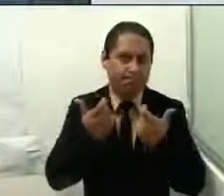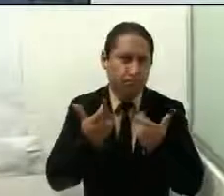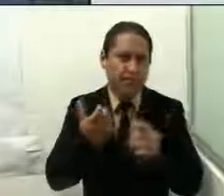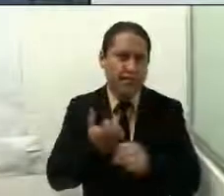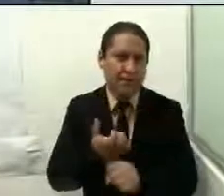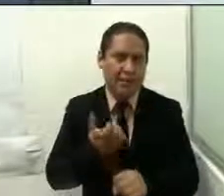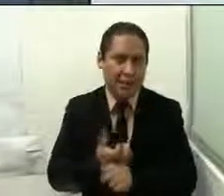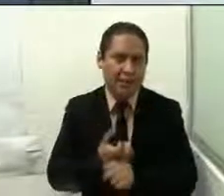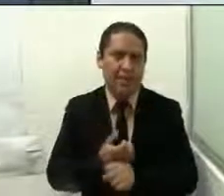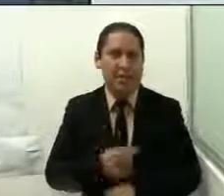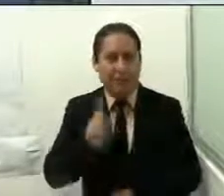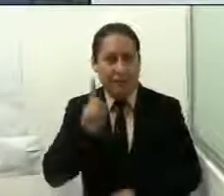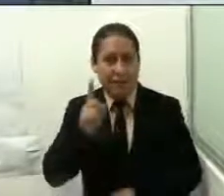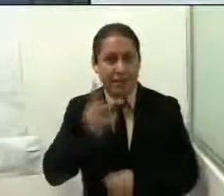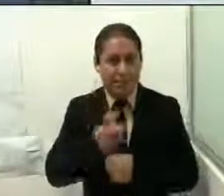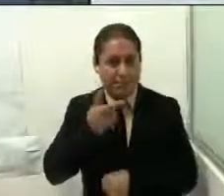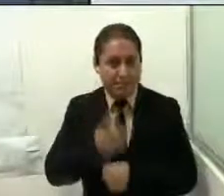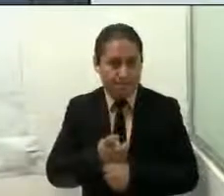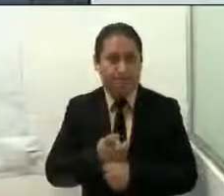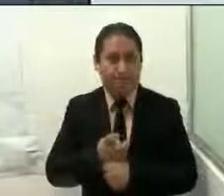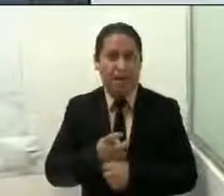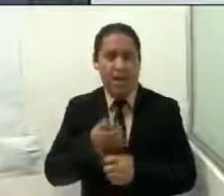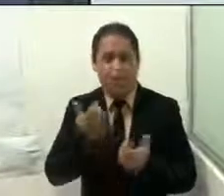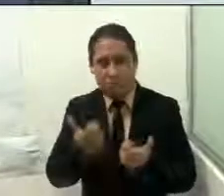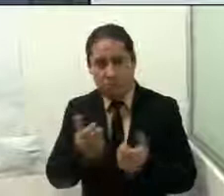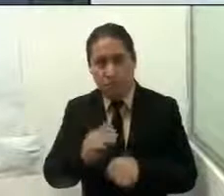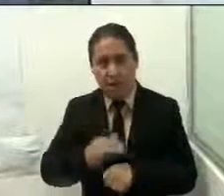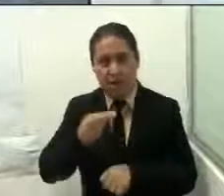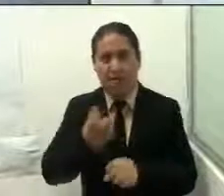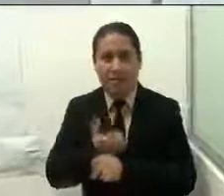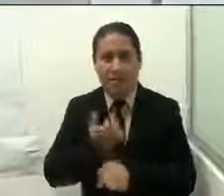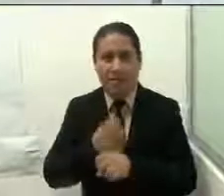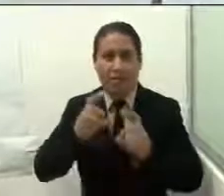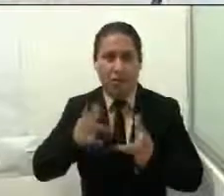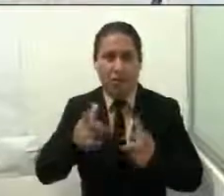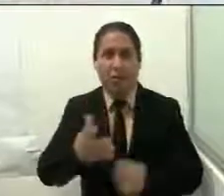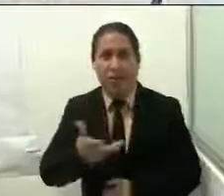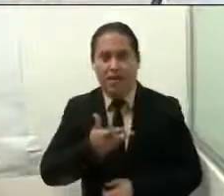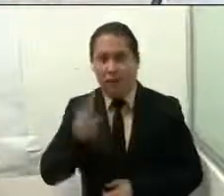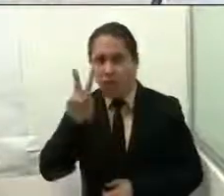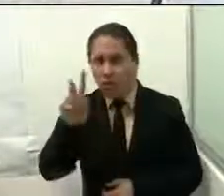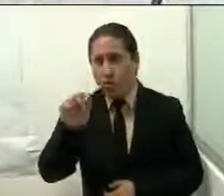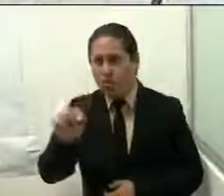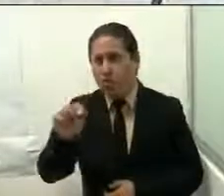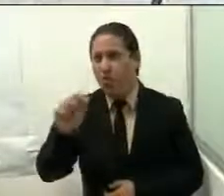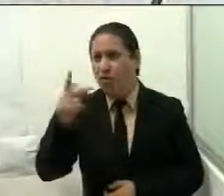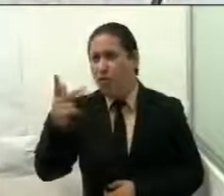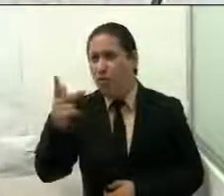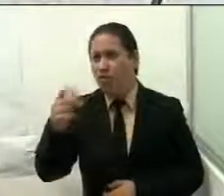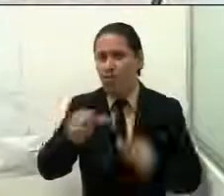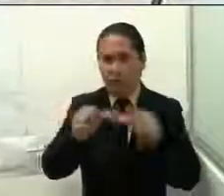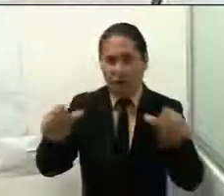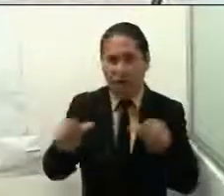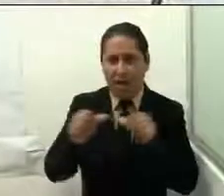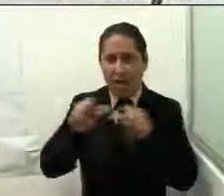por ser la segunda en importancia económica chiapas destina 2.8 millones de hectáreas a